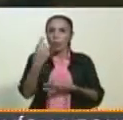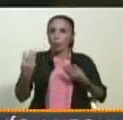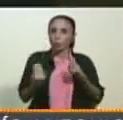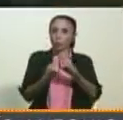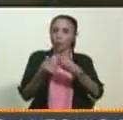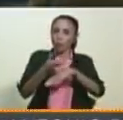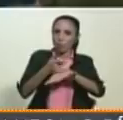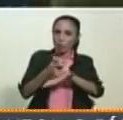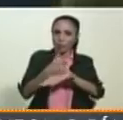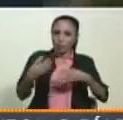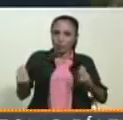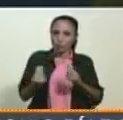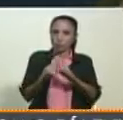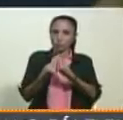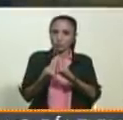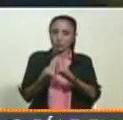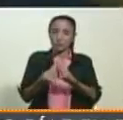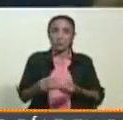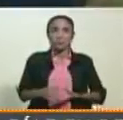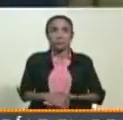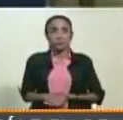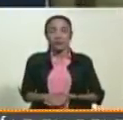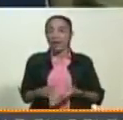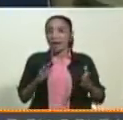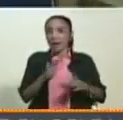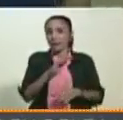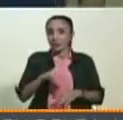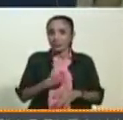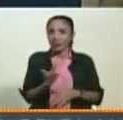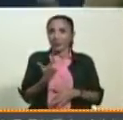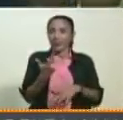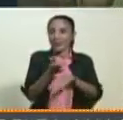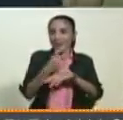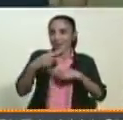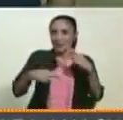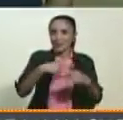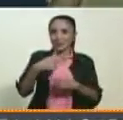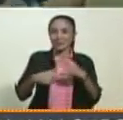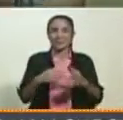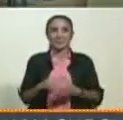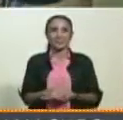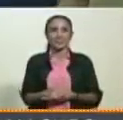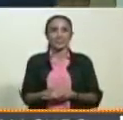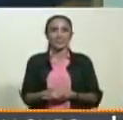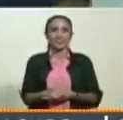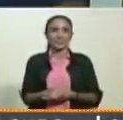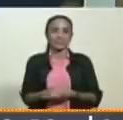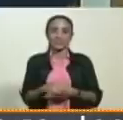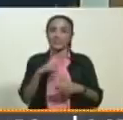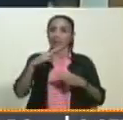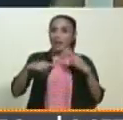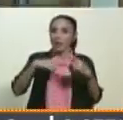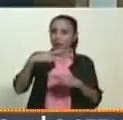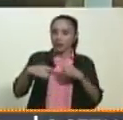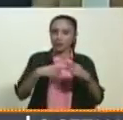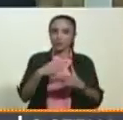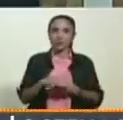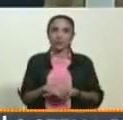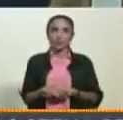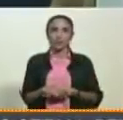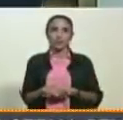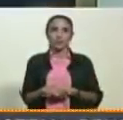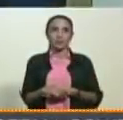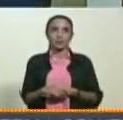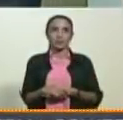eso es factible solamente en revolución. Aquí nosotros hemos hecho un gran esfuerzo con el Ministerio del Poder Popular para la